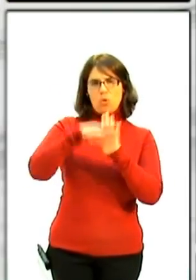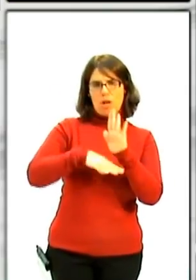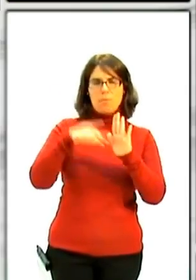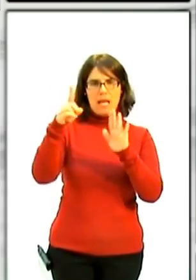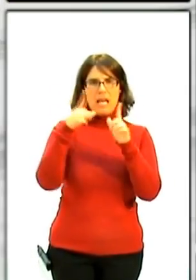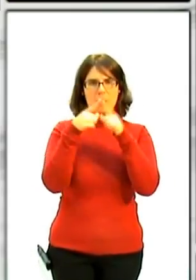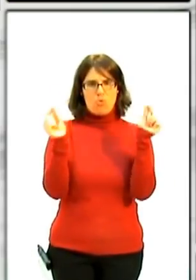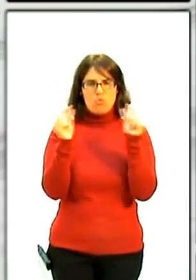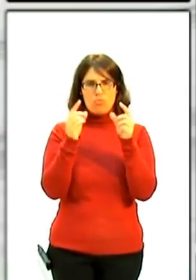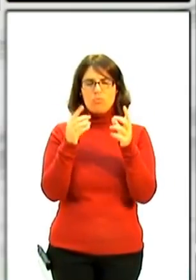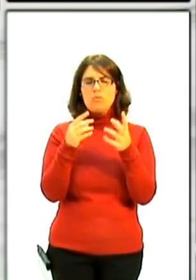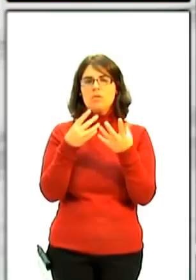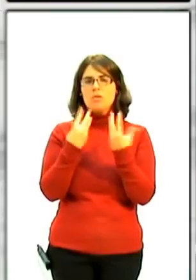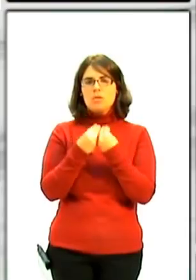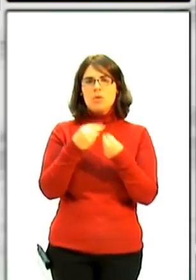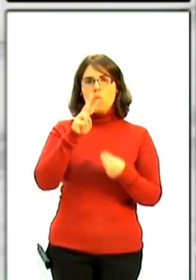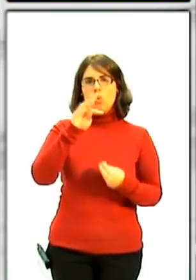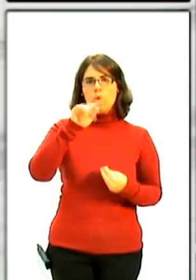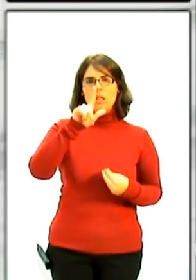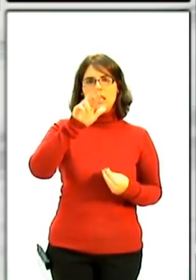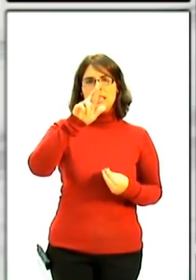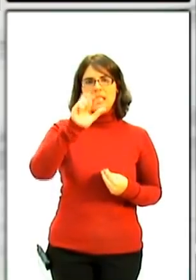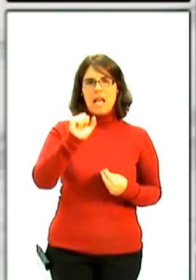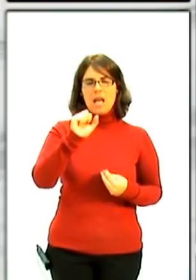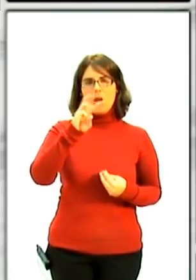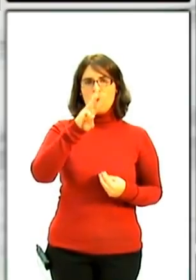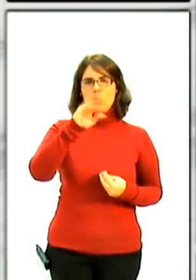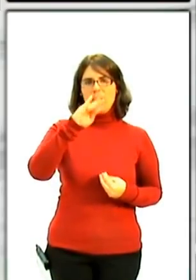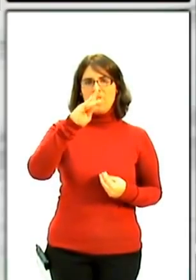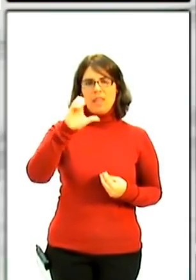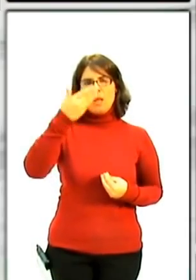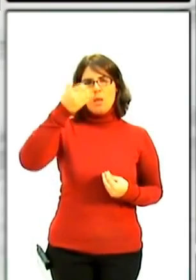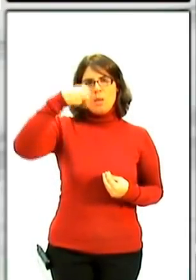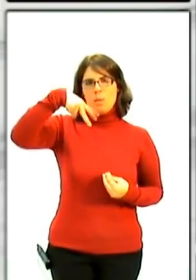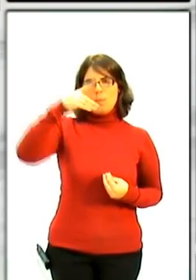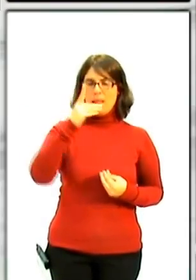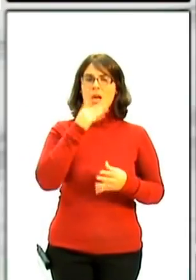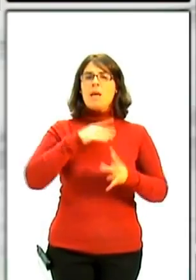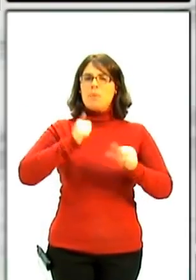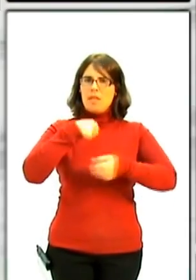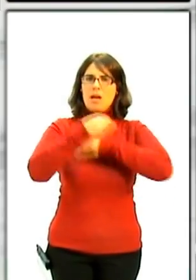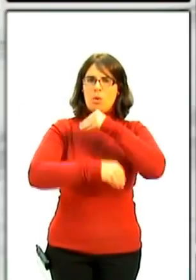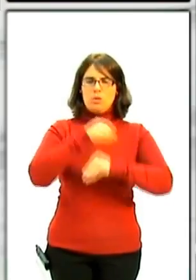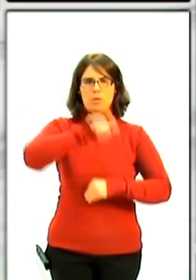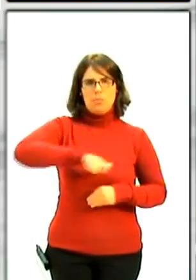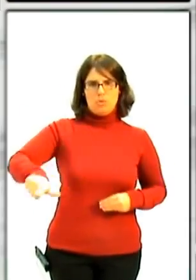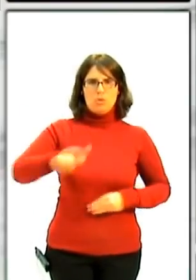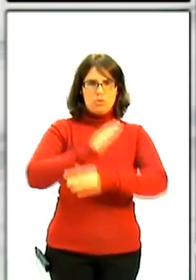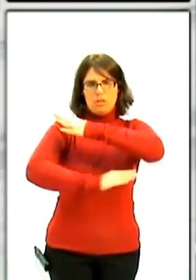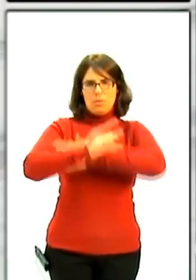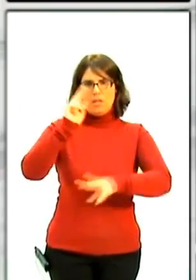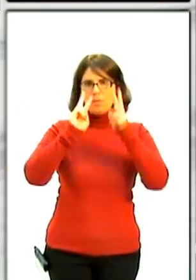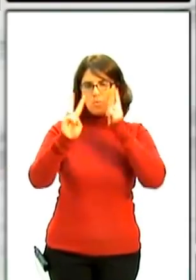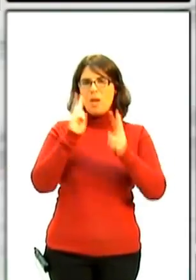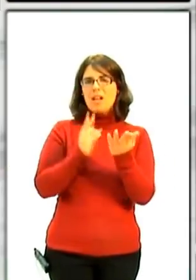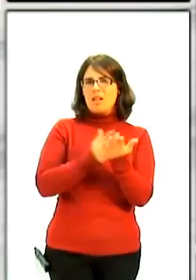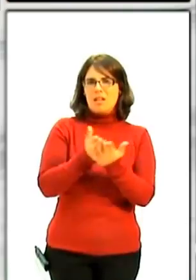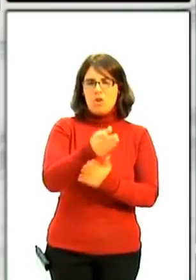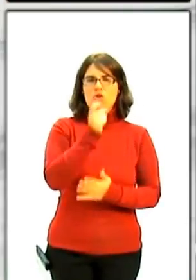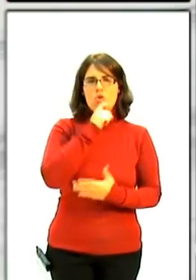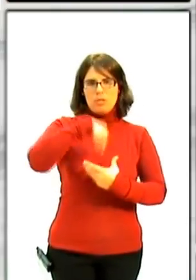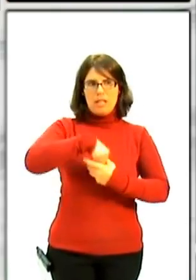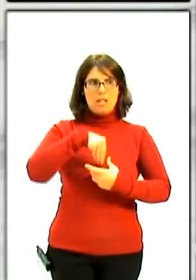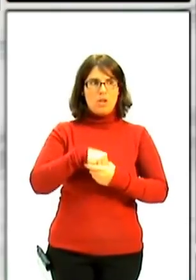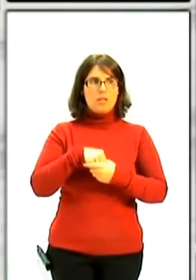ultra wideband que tenía una precisión que sí se va a poder utilizar para personas con discapacidad visual y para guiado en interiores, pero aún así